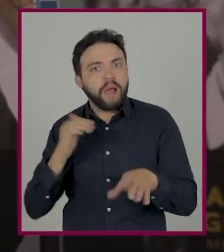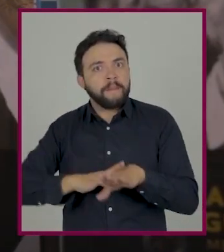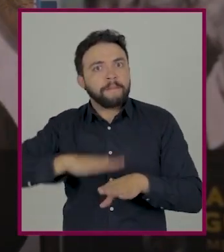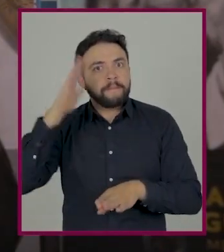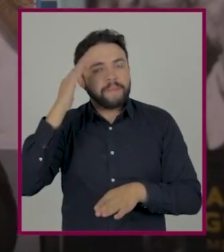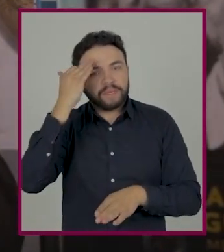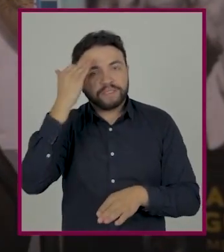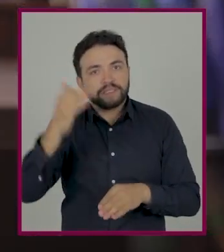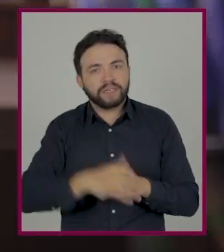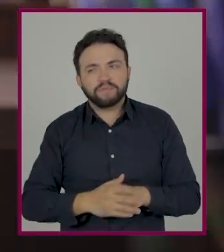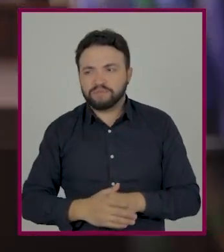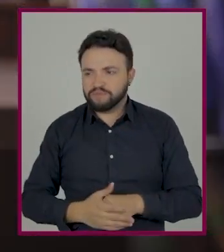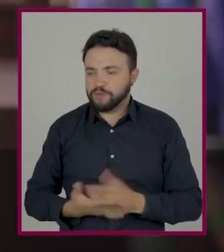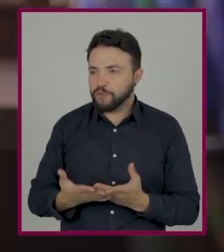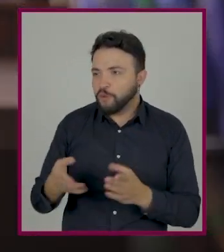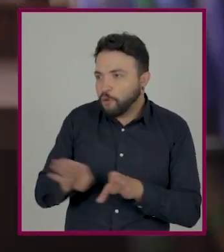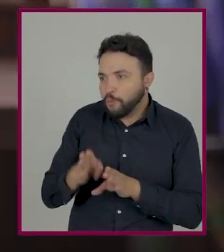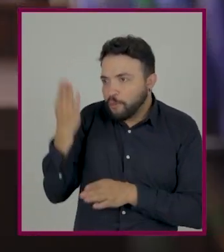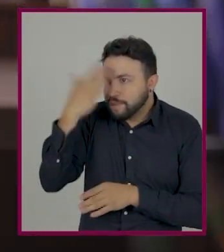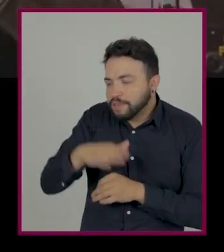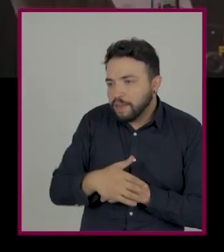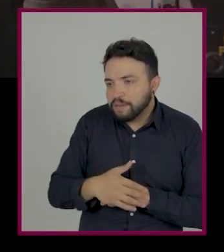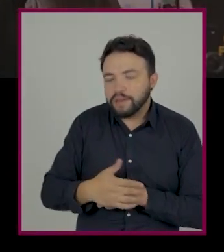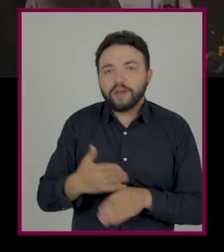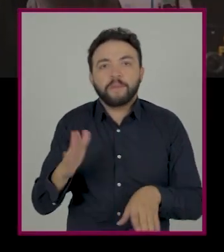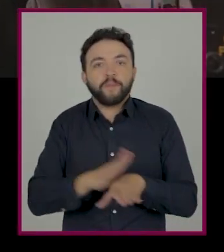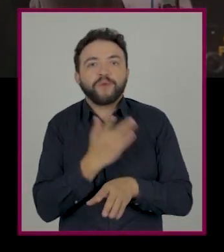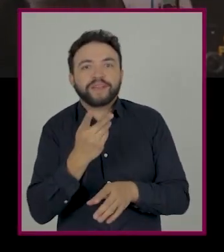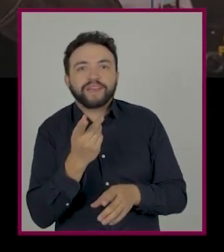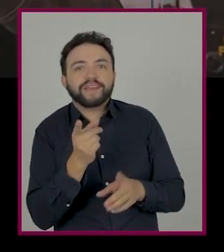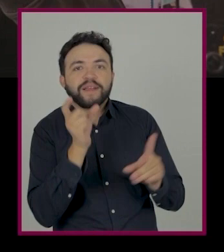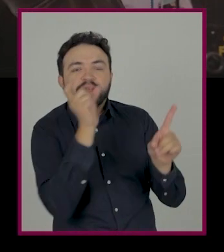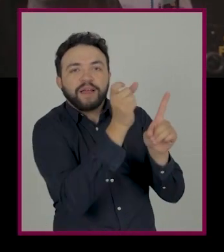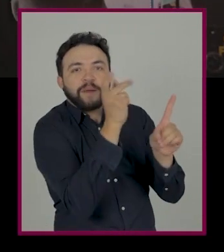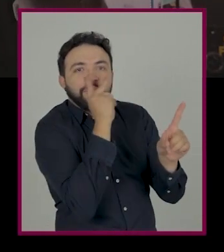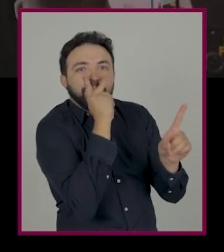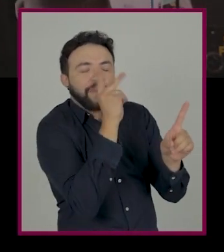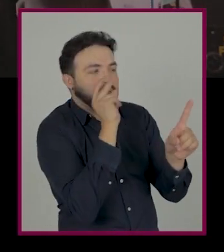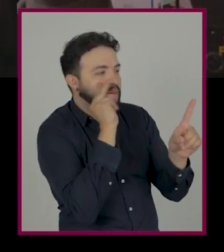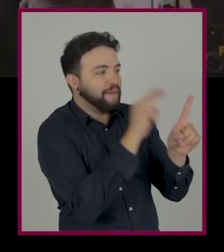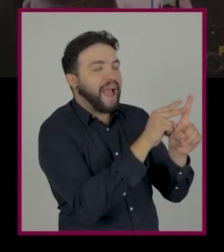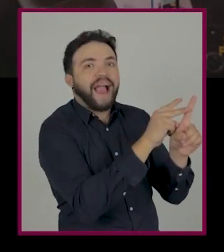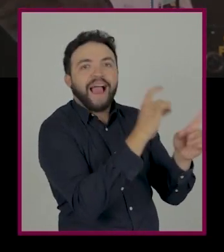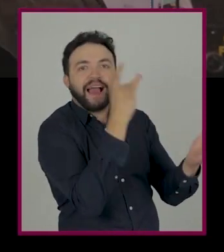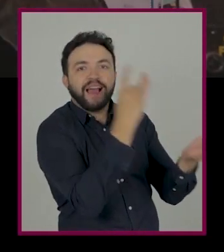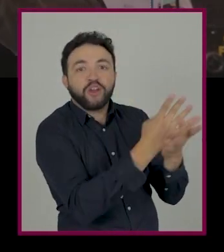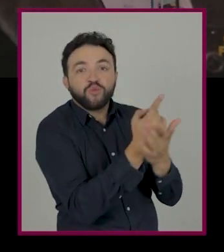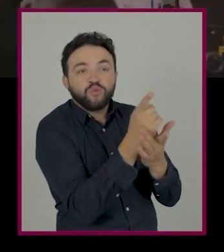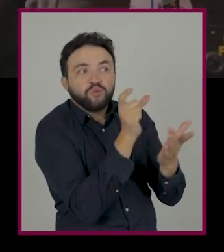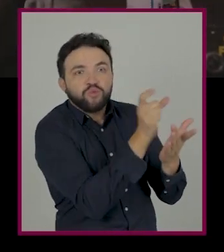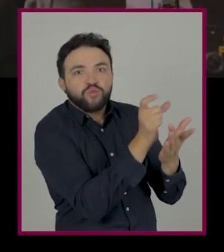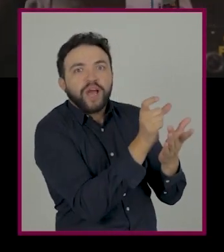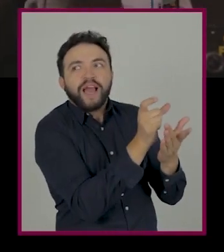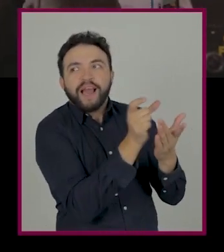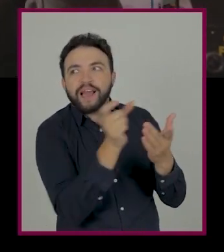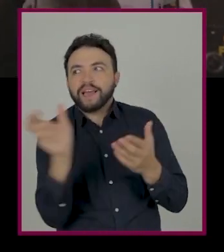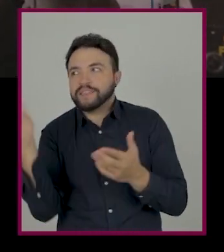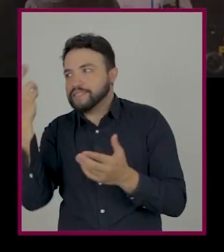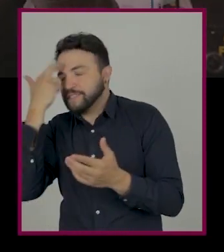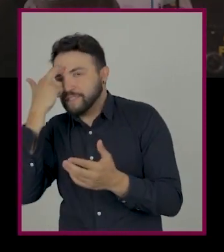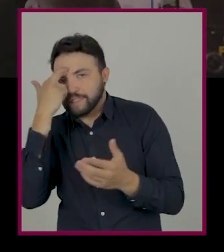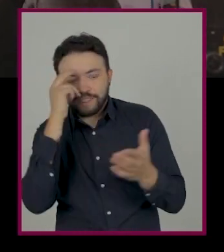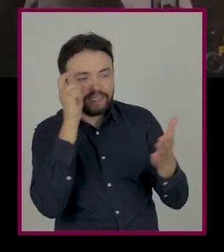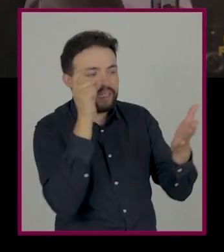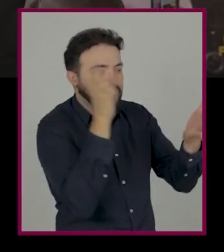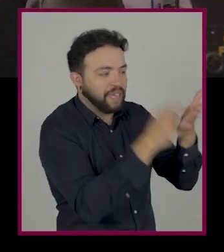aprovecho más el tiempo. ¿Cómo lo sabes? Por las palabras clave o los conceptos. Pegué algunos en mi habitación y los veré